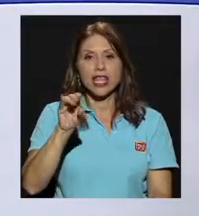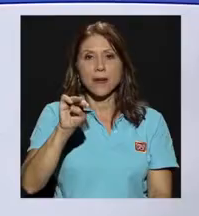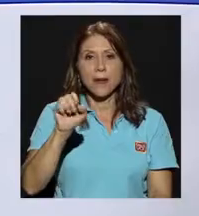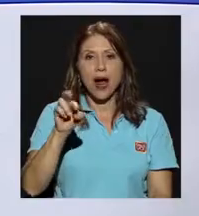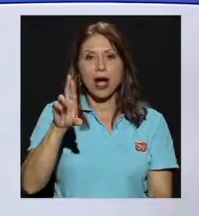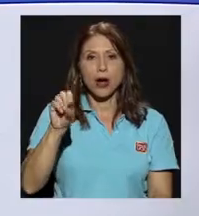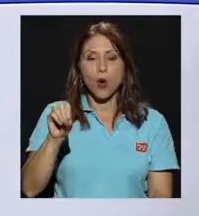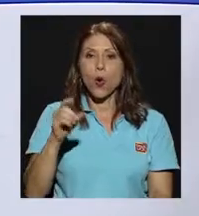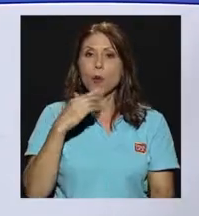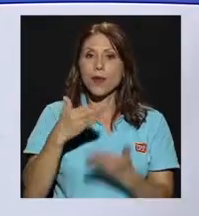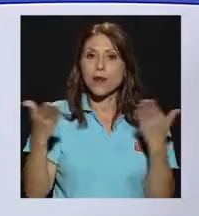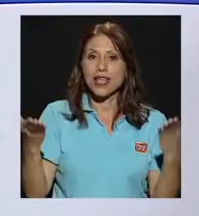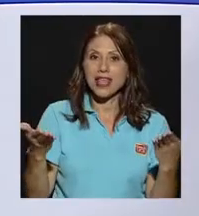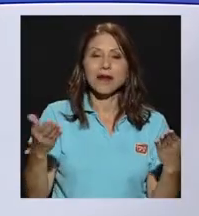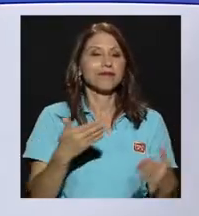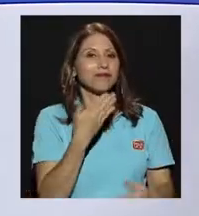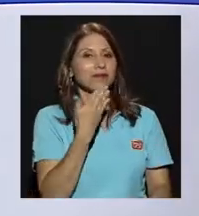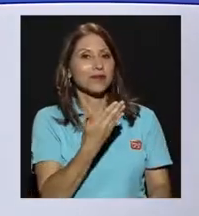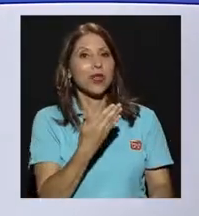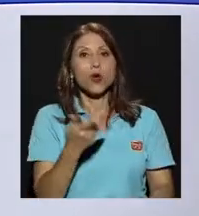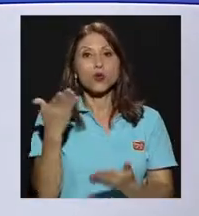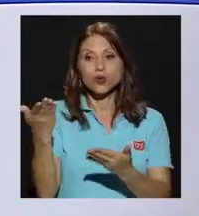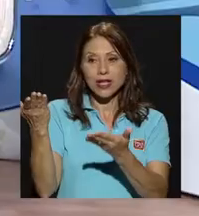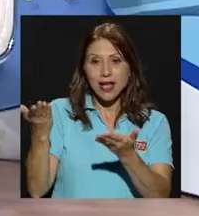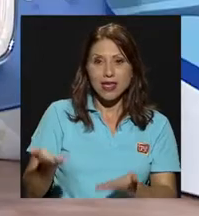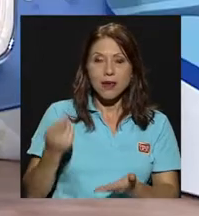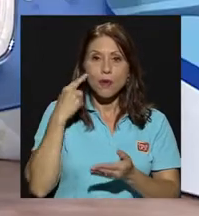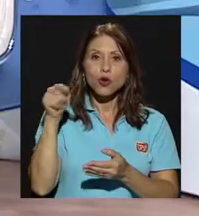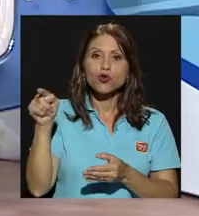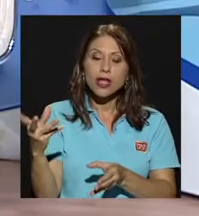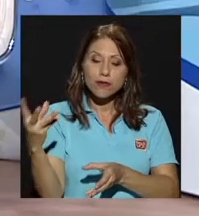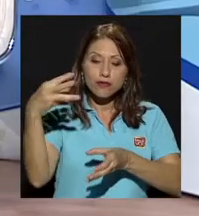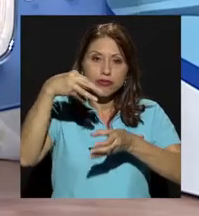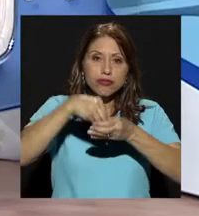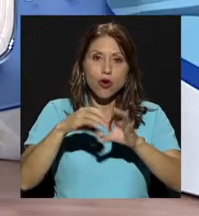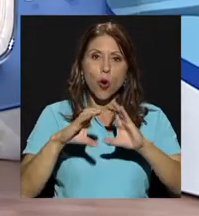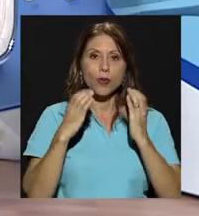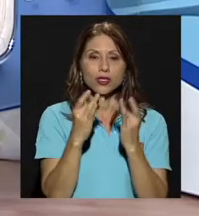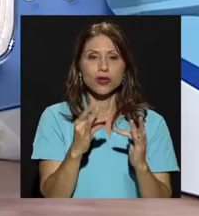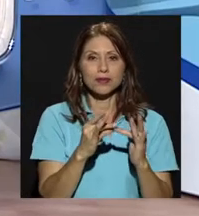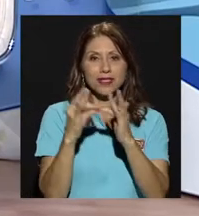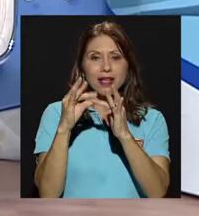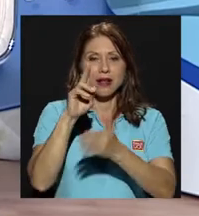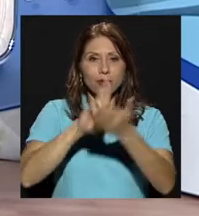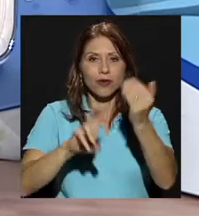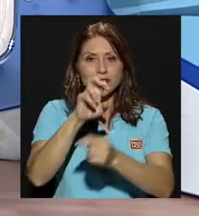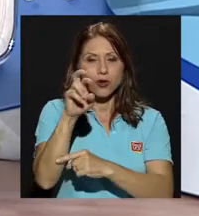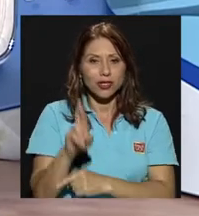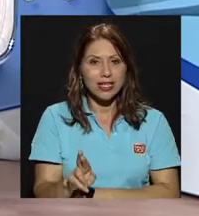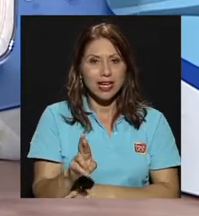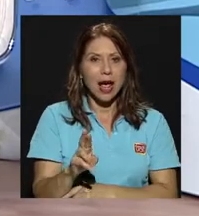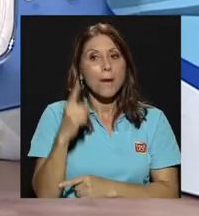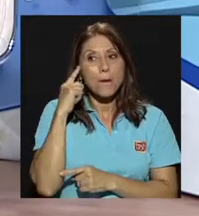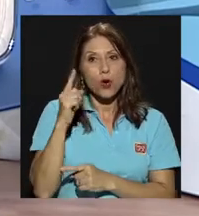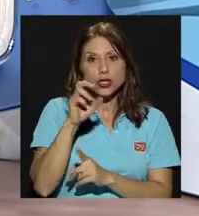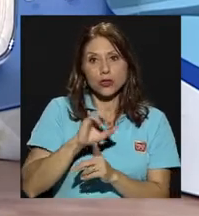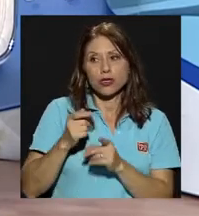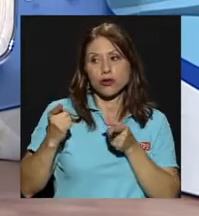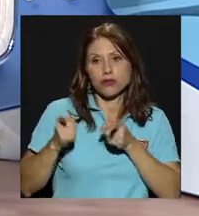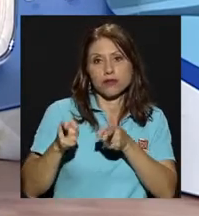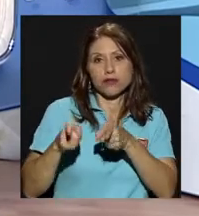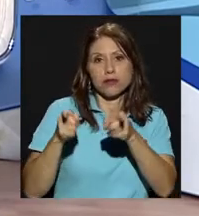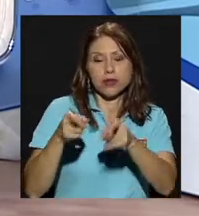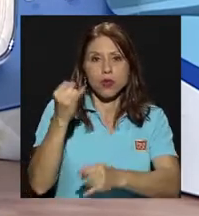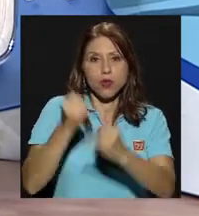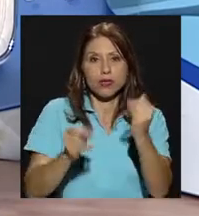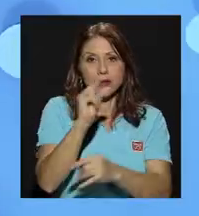Muchas gracias. Y precisamente lo tenemos a usted porque usted forma parte de esta comisión especial que se ha formado en la Universidad de Costa Rica a raíz de los hechos